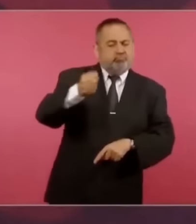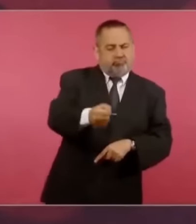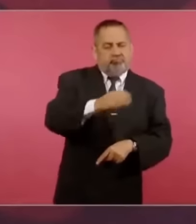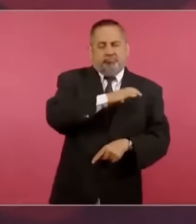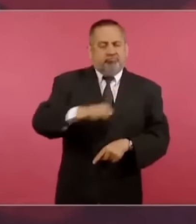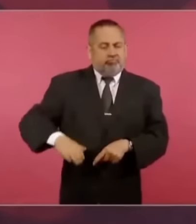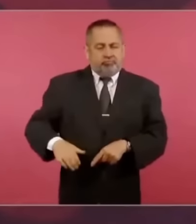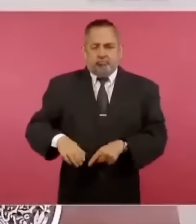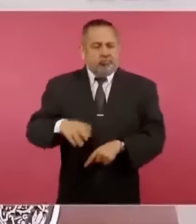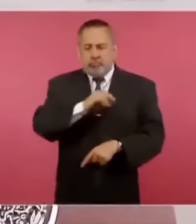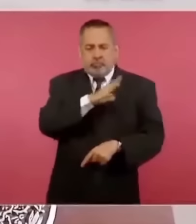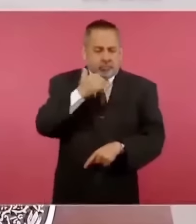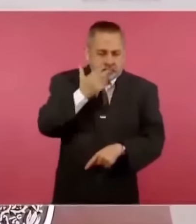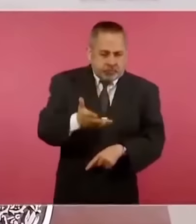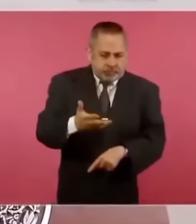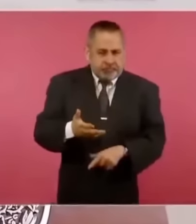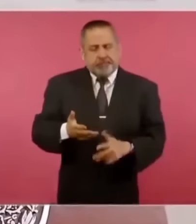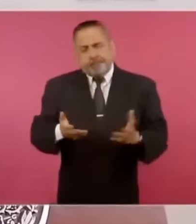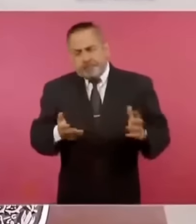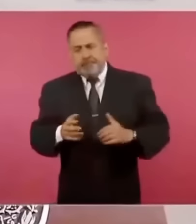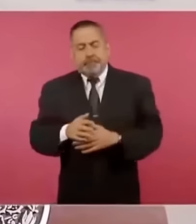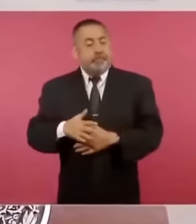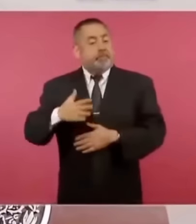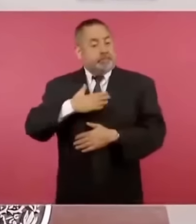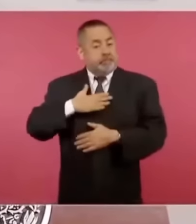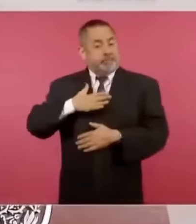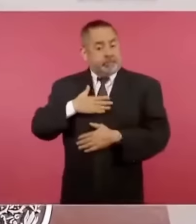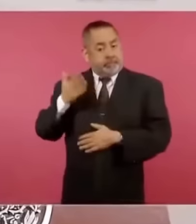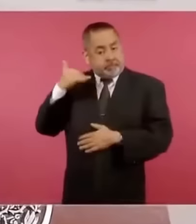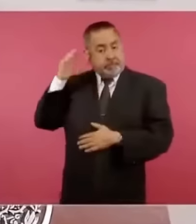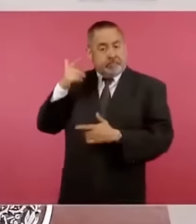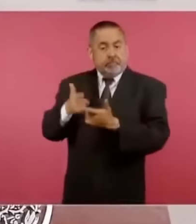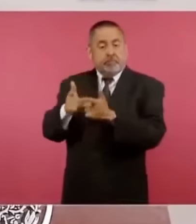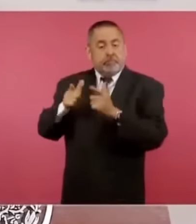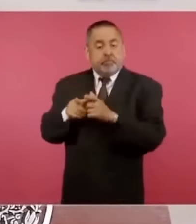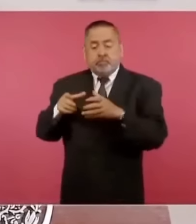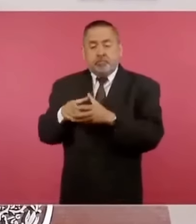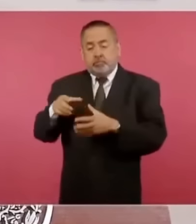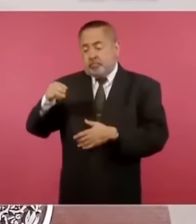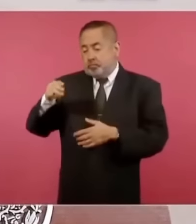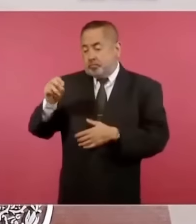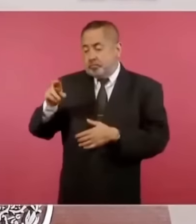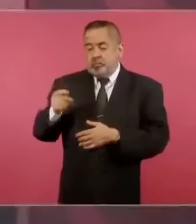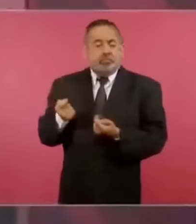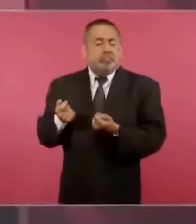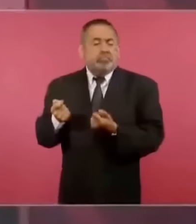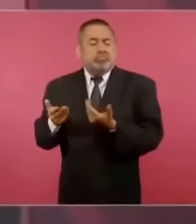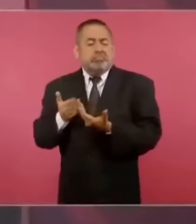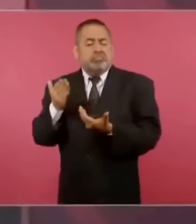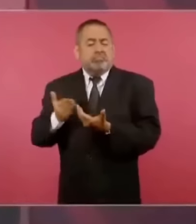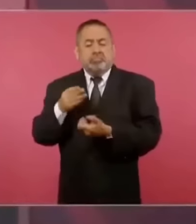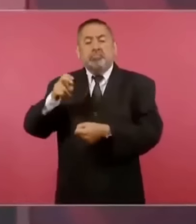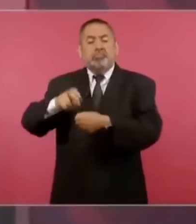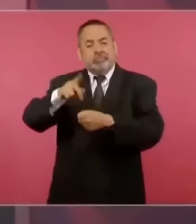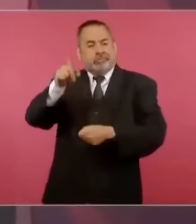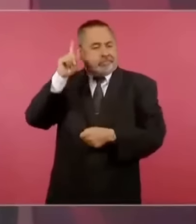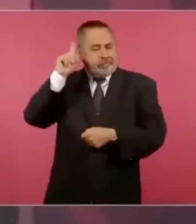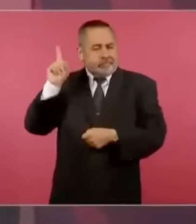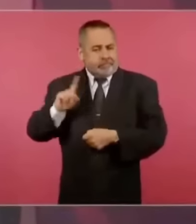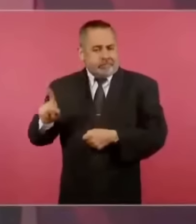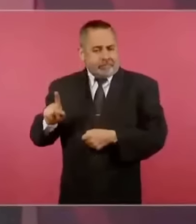porque nosotros en ese entonces teníamos muy poca presencia en Zacatecas,